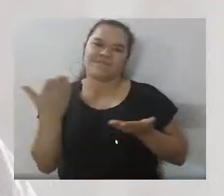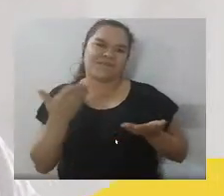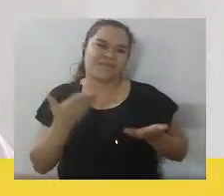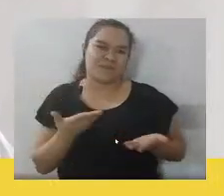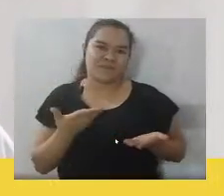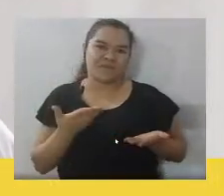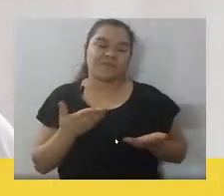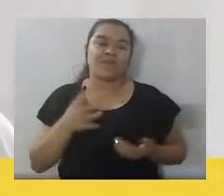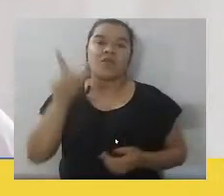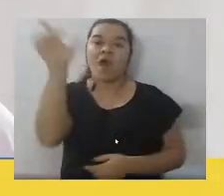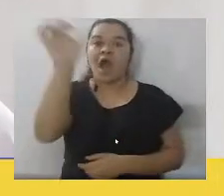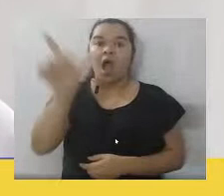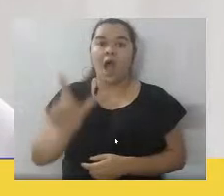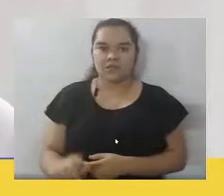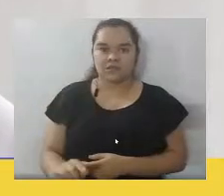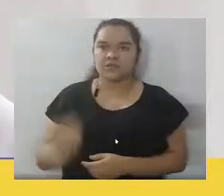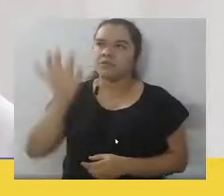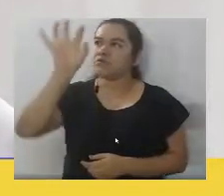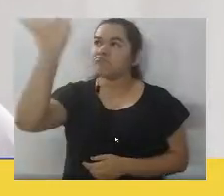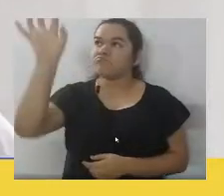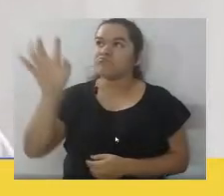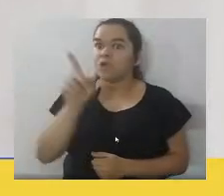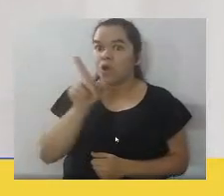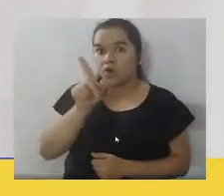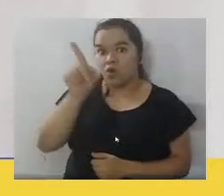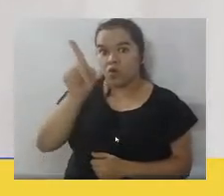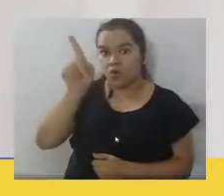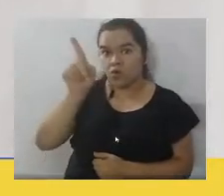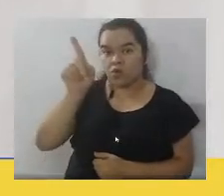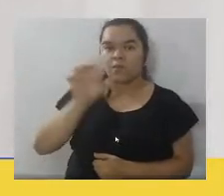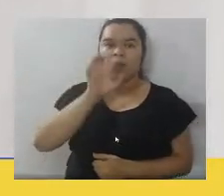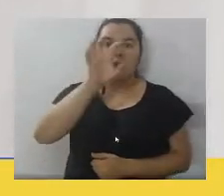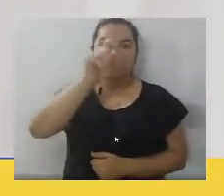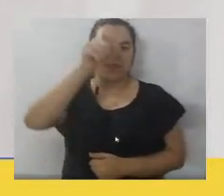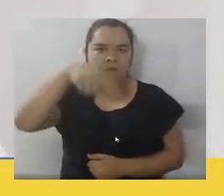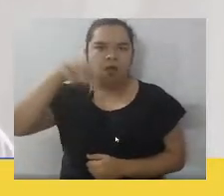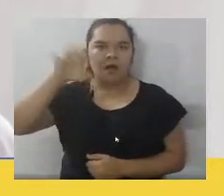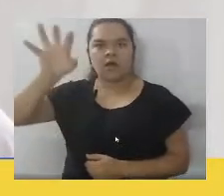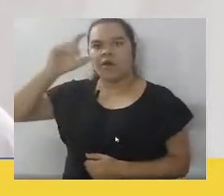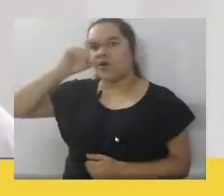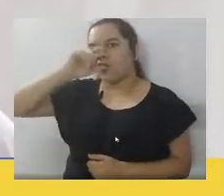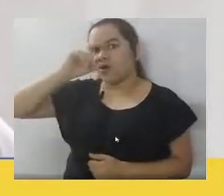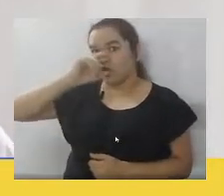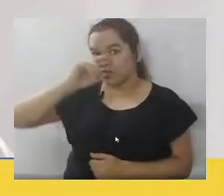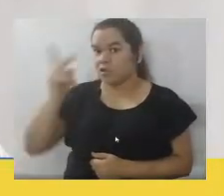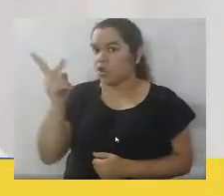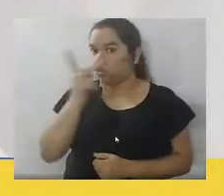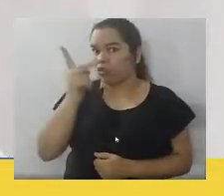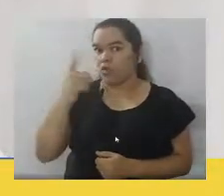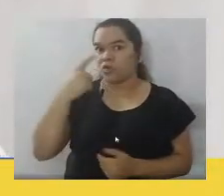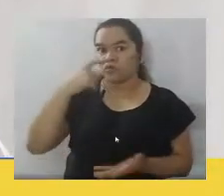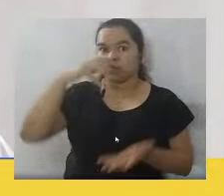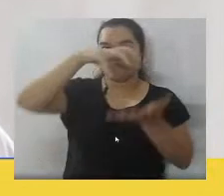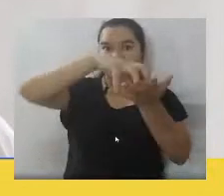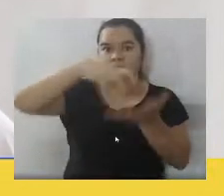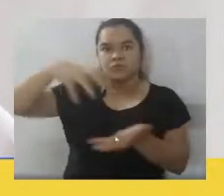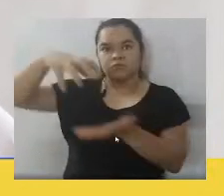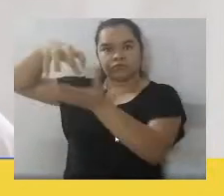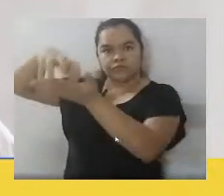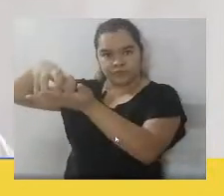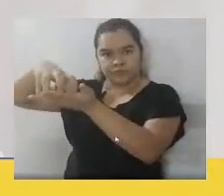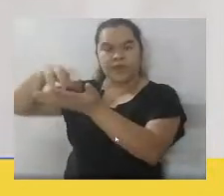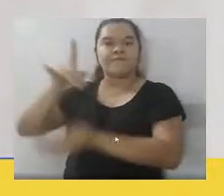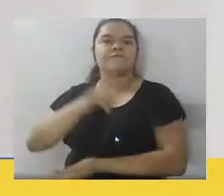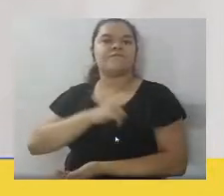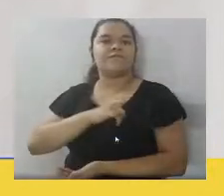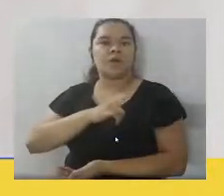localizada en las provincias del Chaco, de Corrientes, con facultades que tienen sus sedes allí y en el interior de